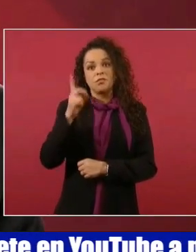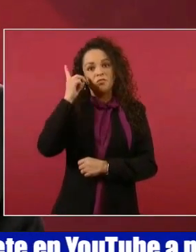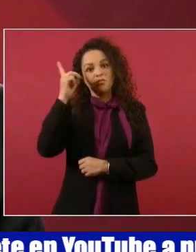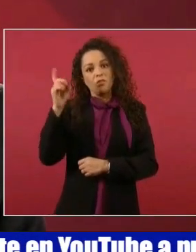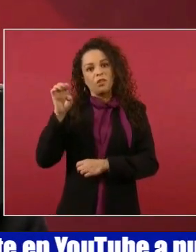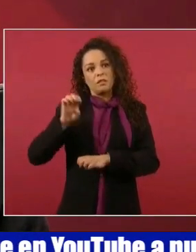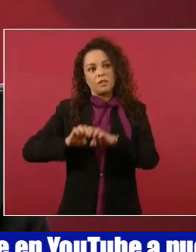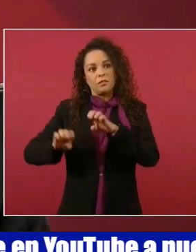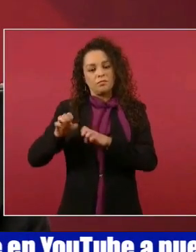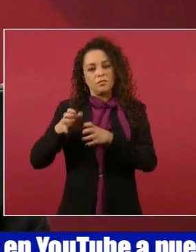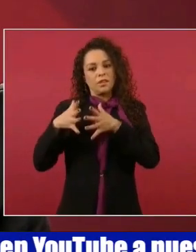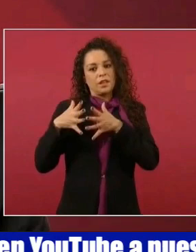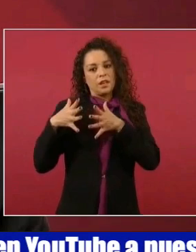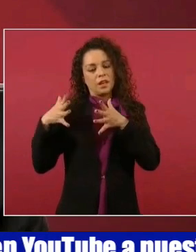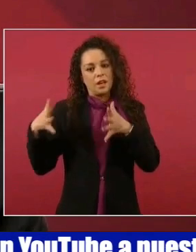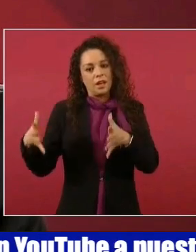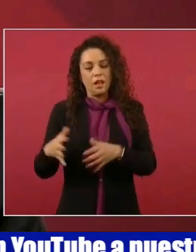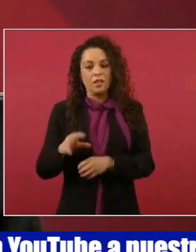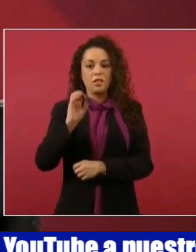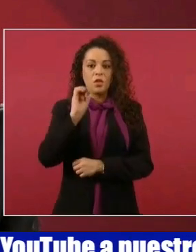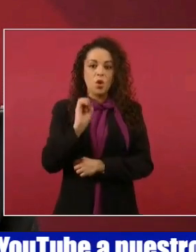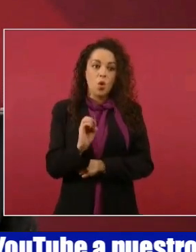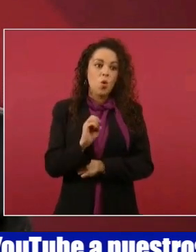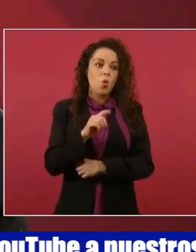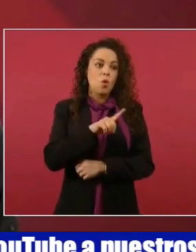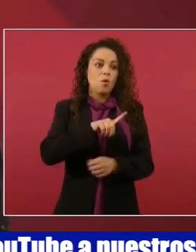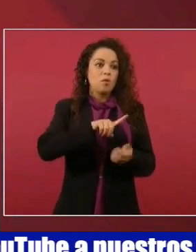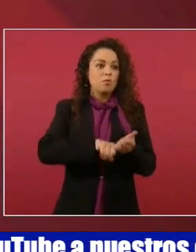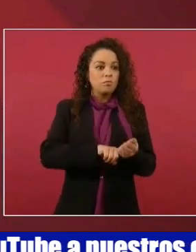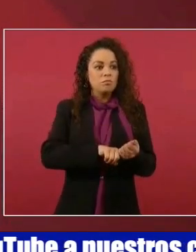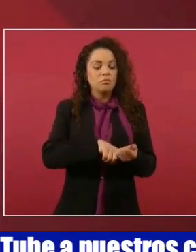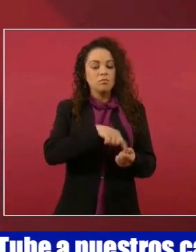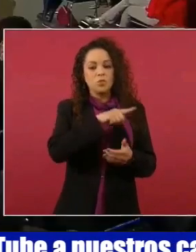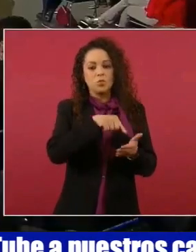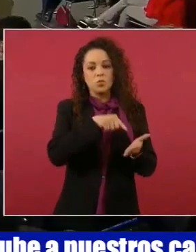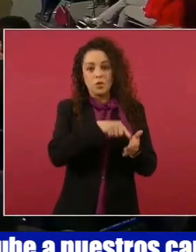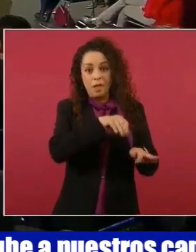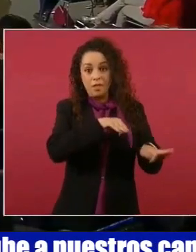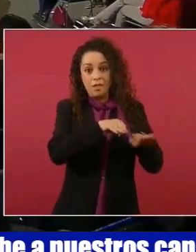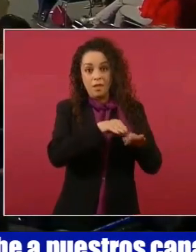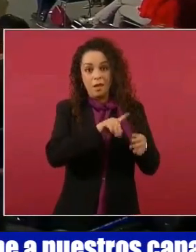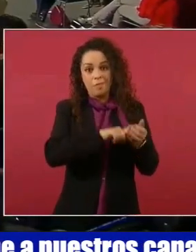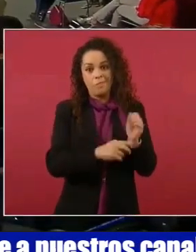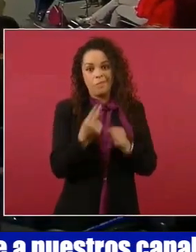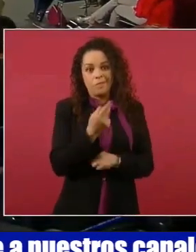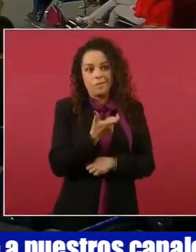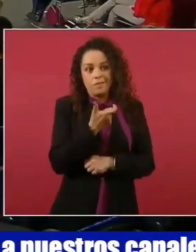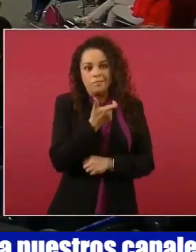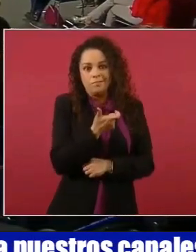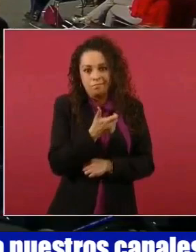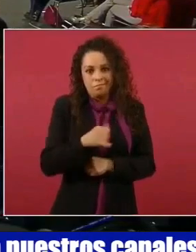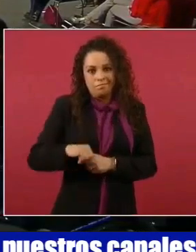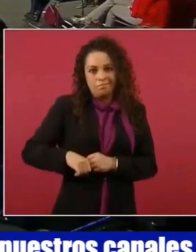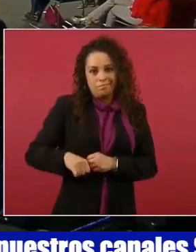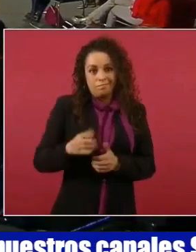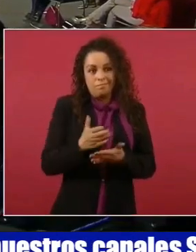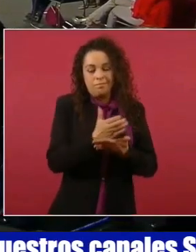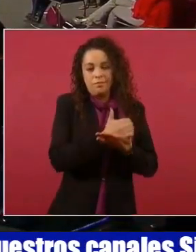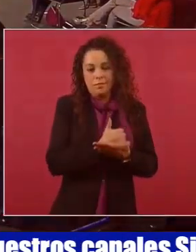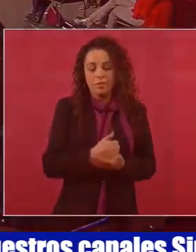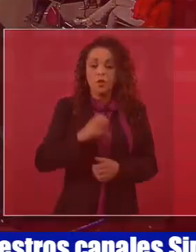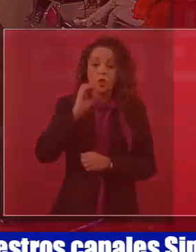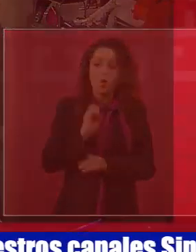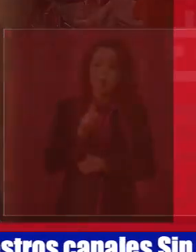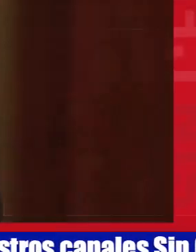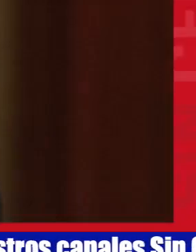blanco. Cuestionó que el juicio esté pues todavía detenido y que solamente haya filtraciones de vez en cuando en lugar de ya